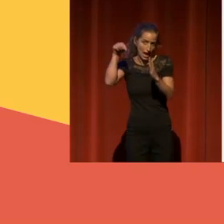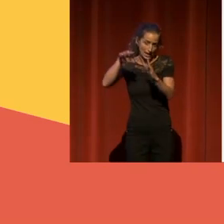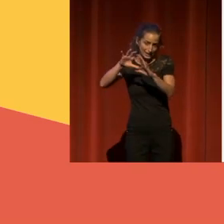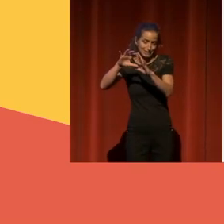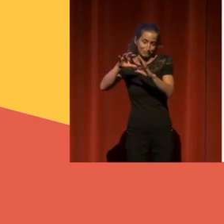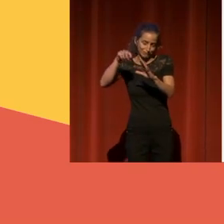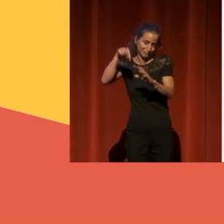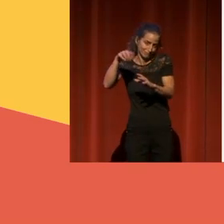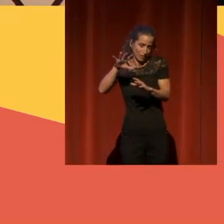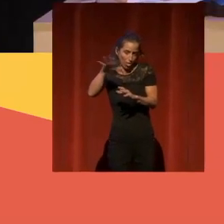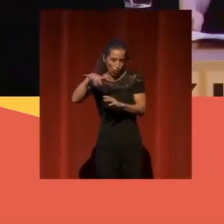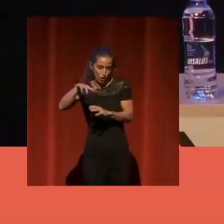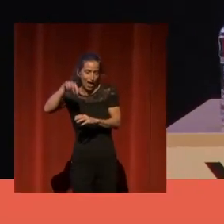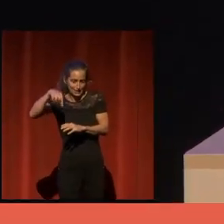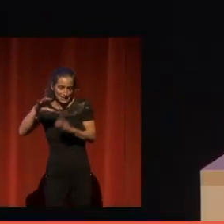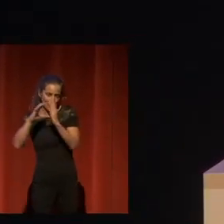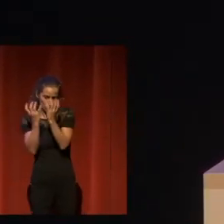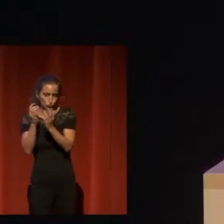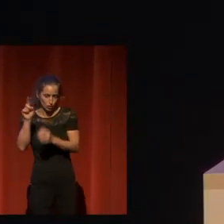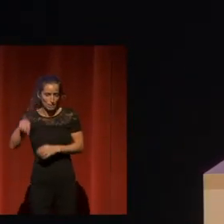mundo.